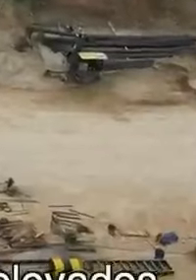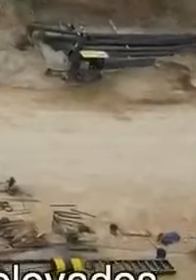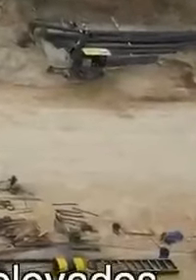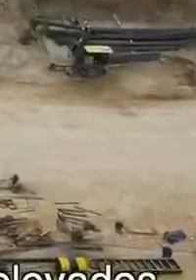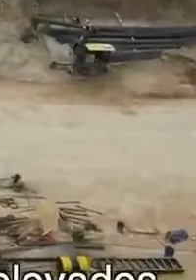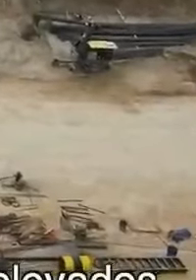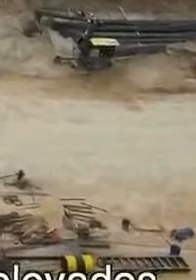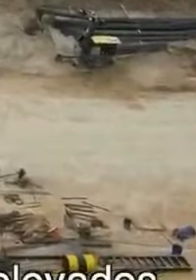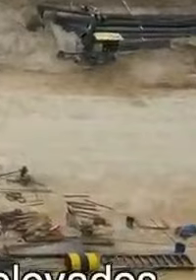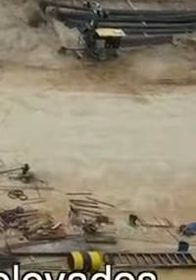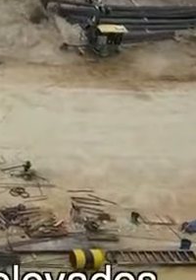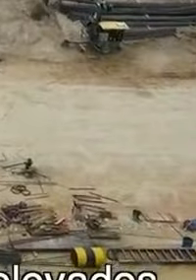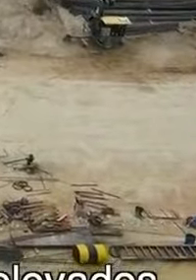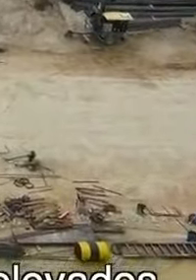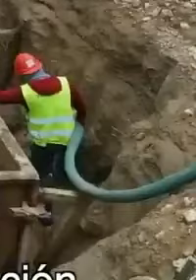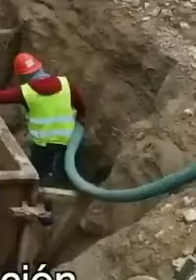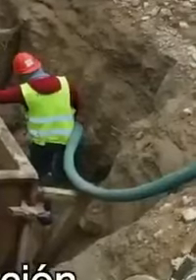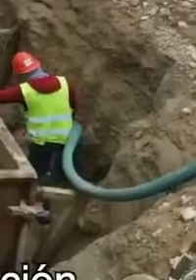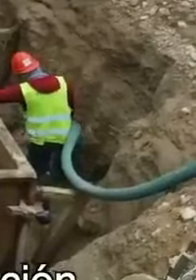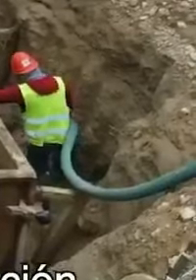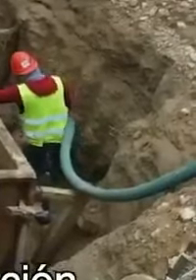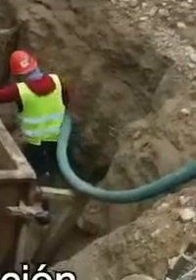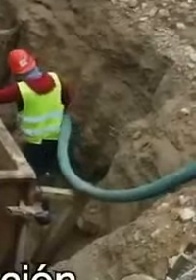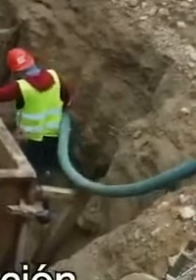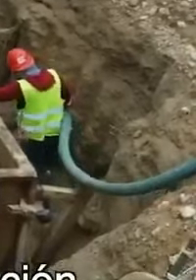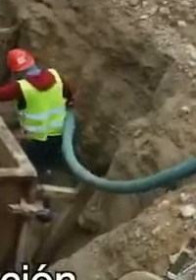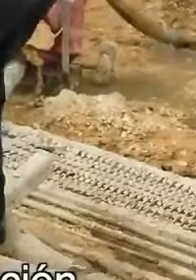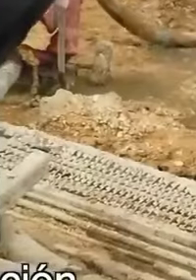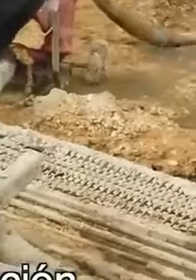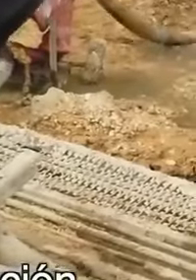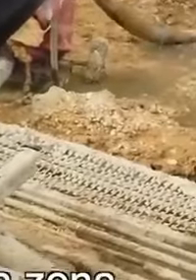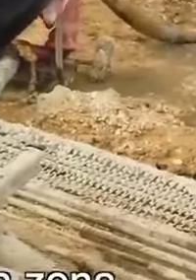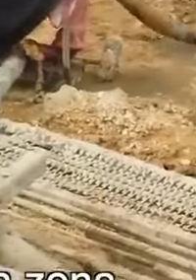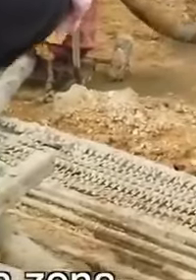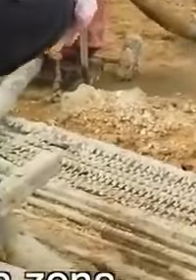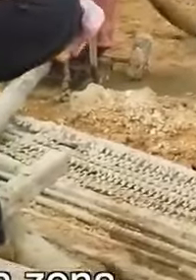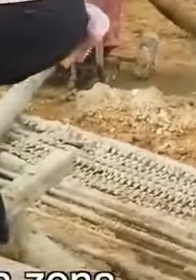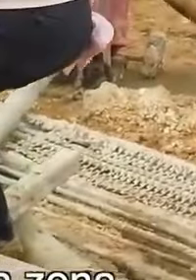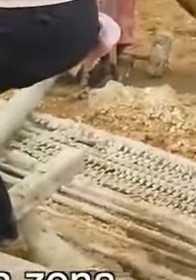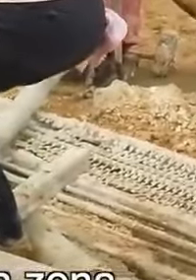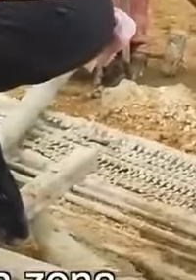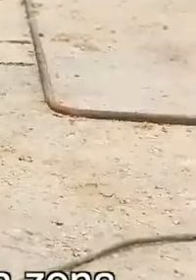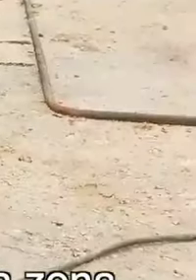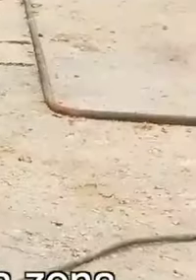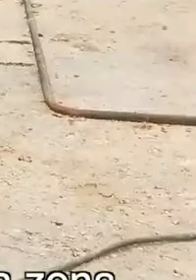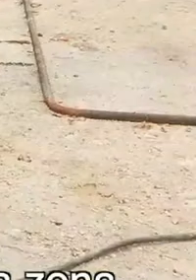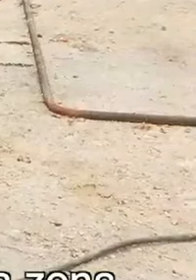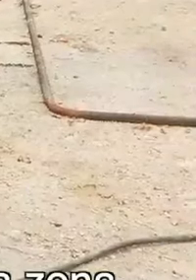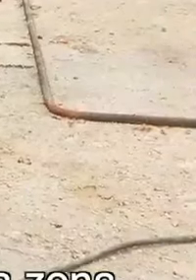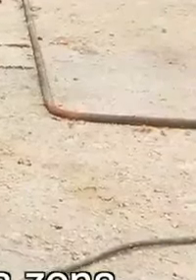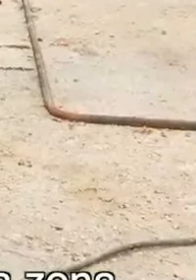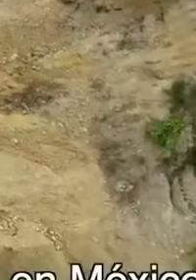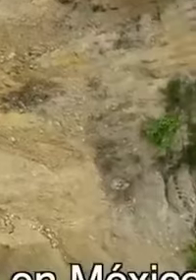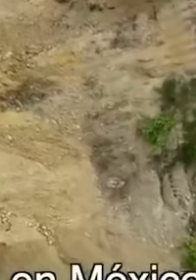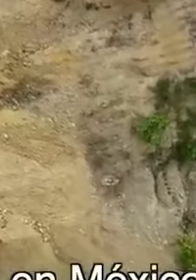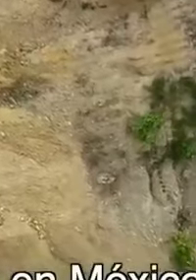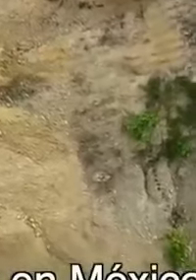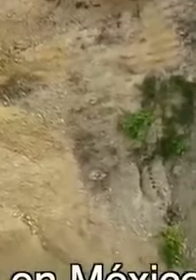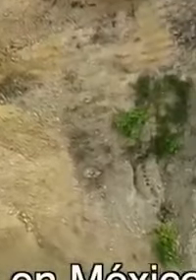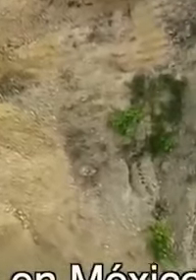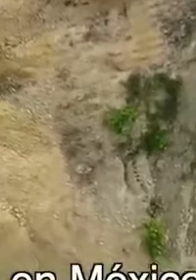la construcción de pasos de fauna elevados, los cuales serán acondicionados en función de la vegetación y especies animales de la zona. El